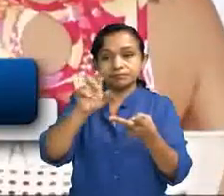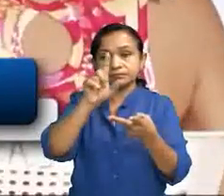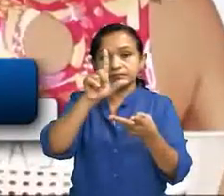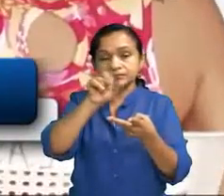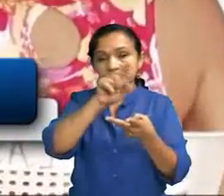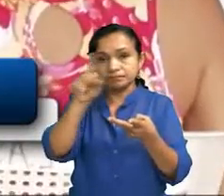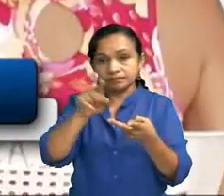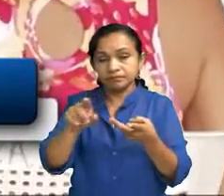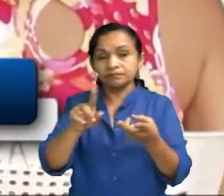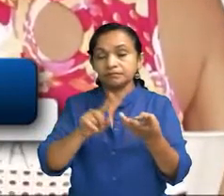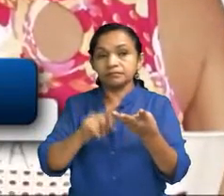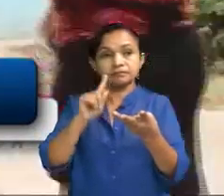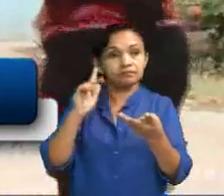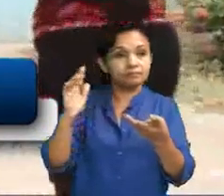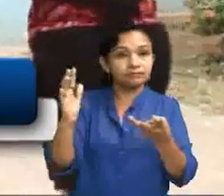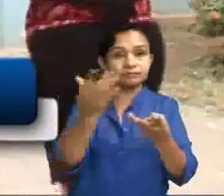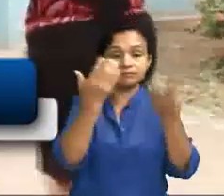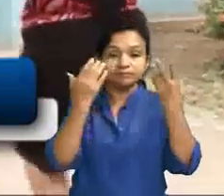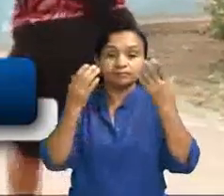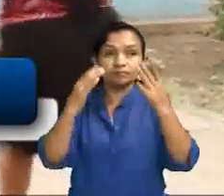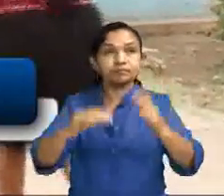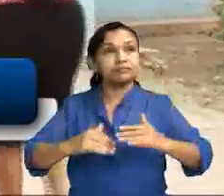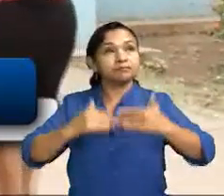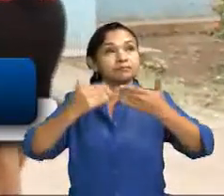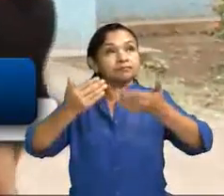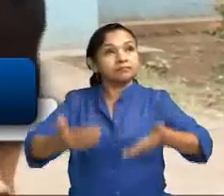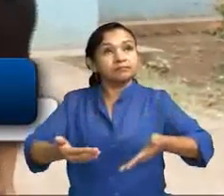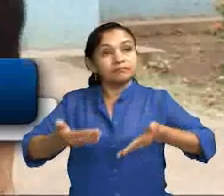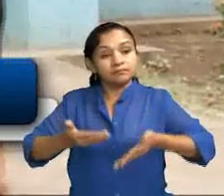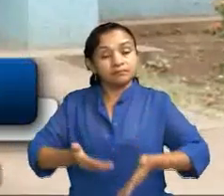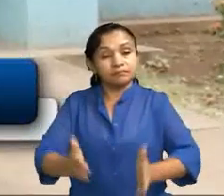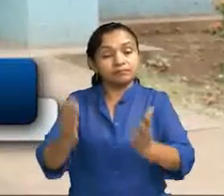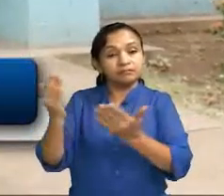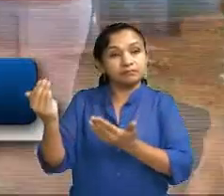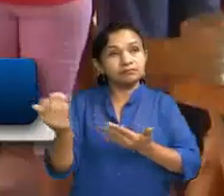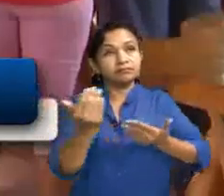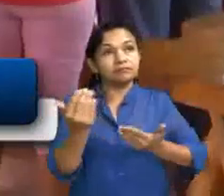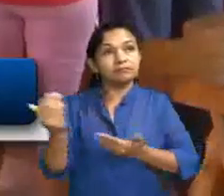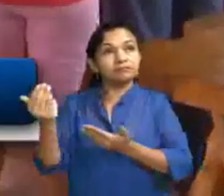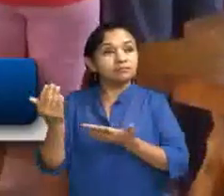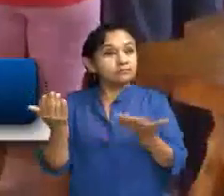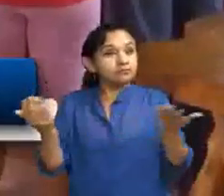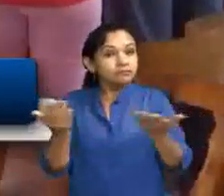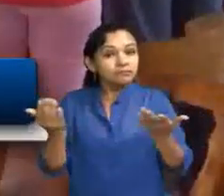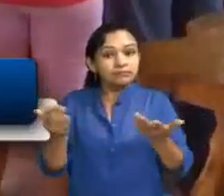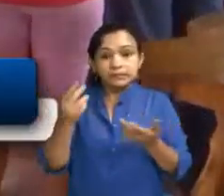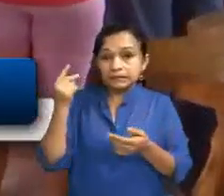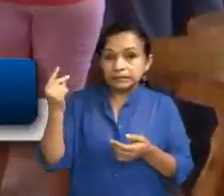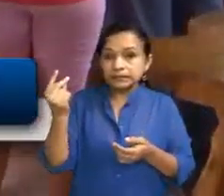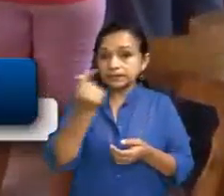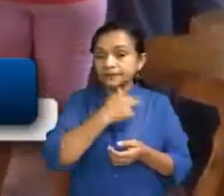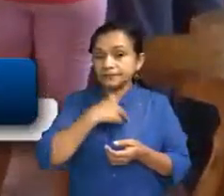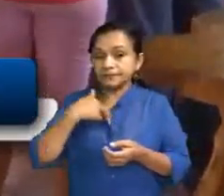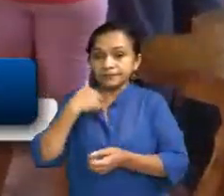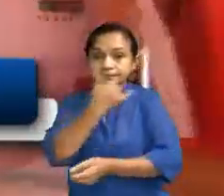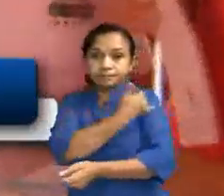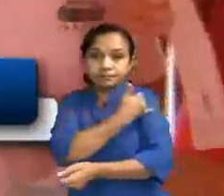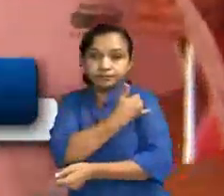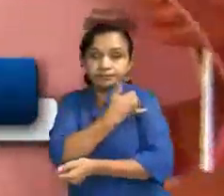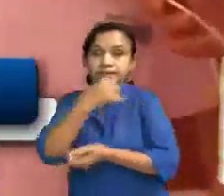El Bell Spy, que tiene todas las condiciones materno-fetal para atender a la mujer embarazada. Eso inmediatamente se hace en el hospital,